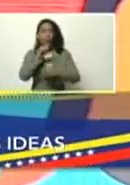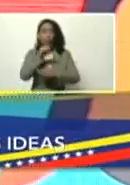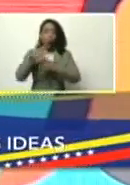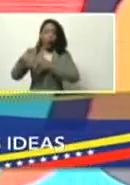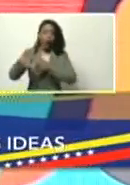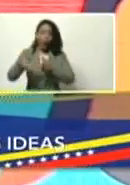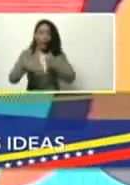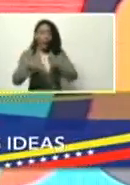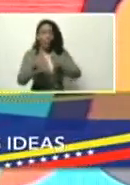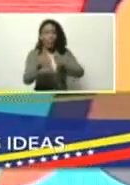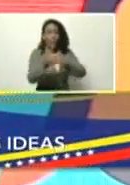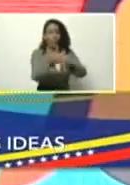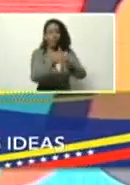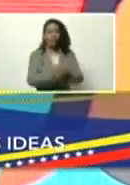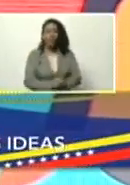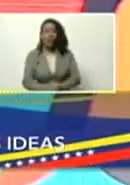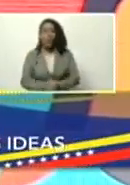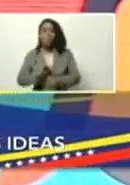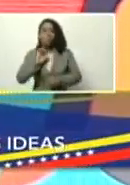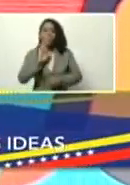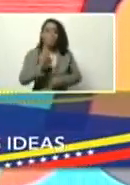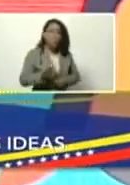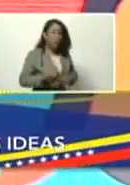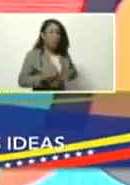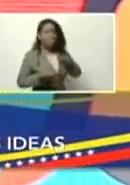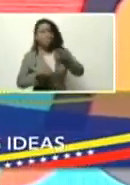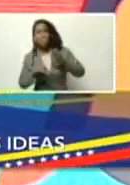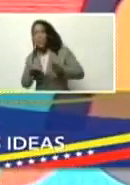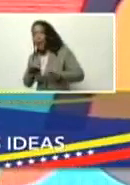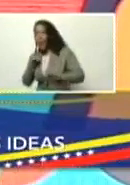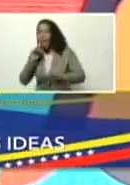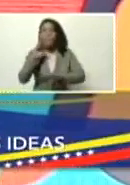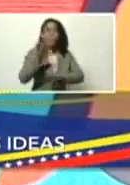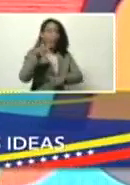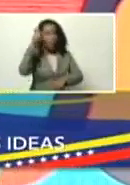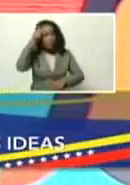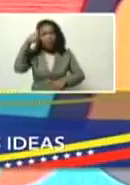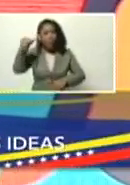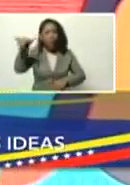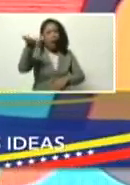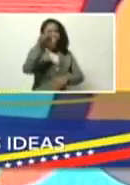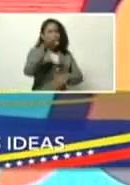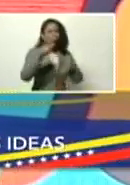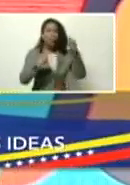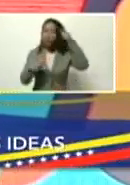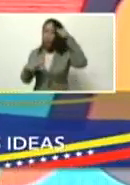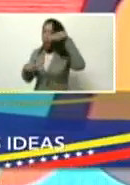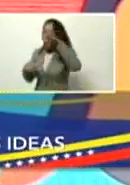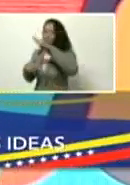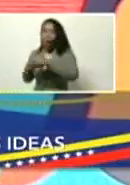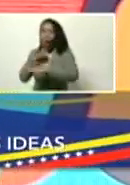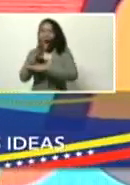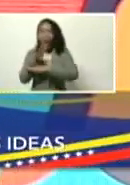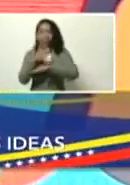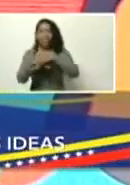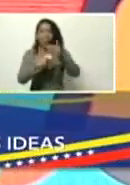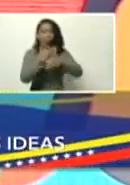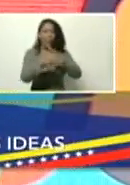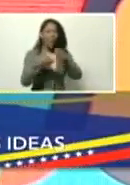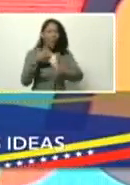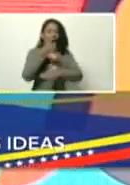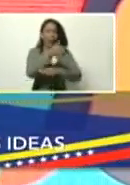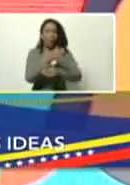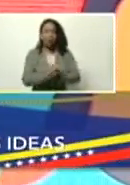camino. Paso a paso, pueblo a pueblo, allí vamos. Y les digo a